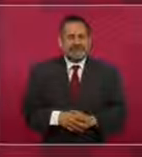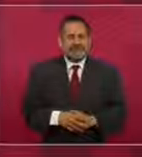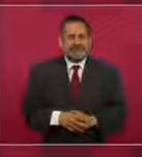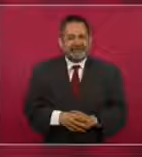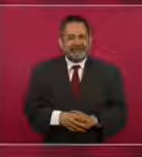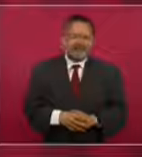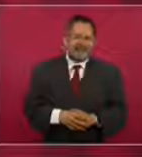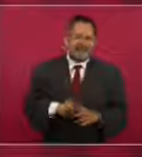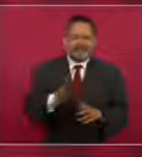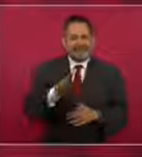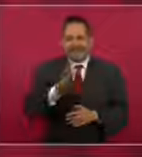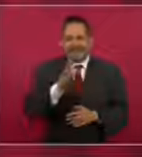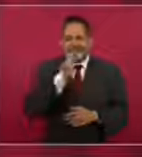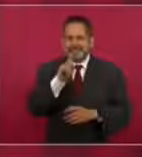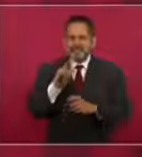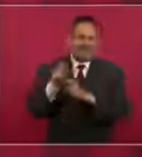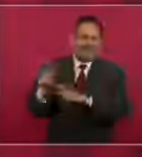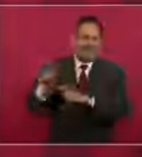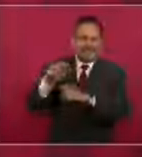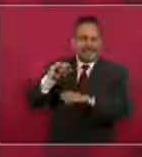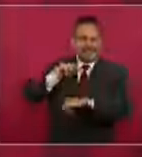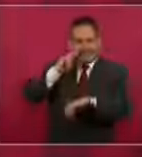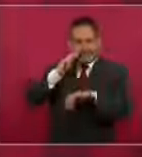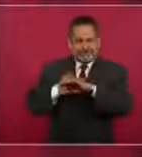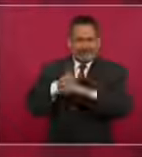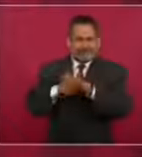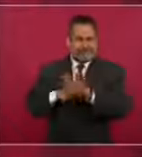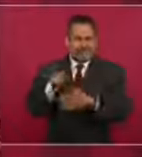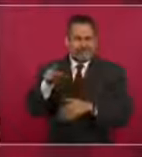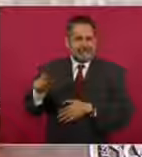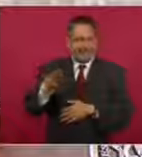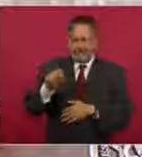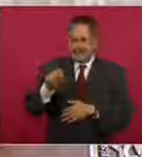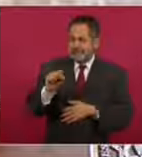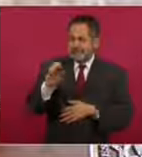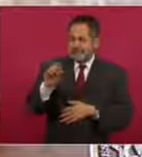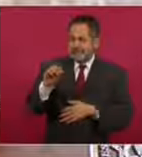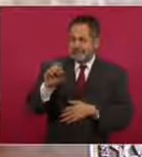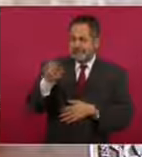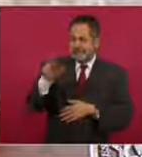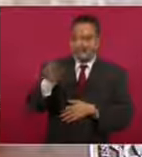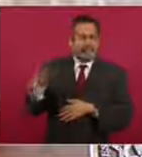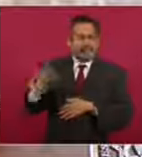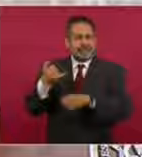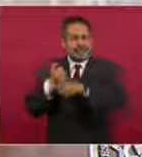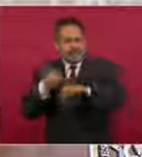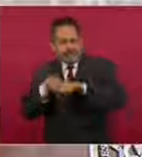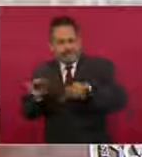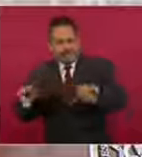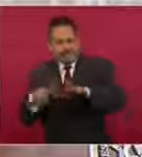pues correspondería a la Secretaría de Marina informarles